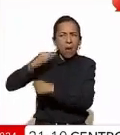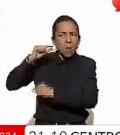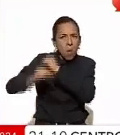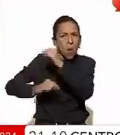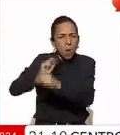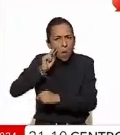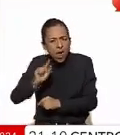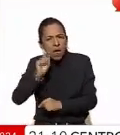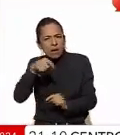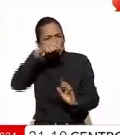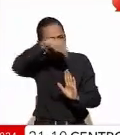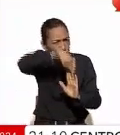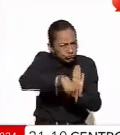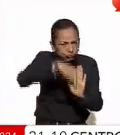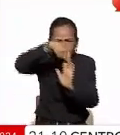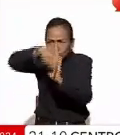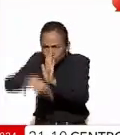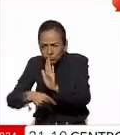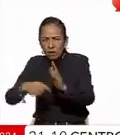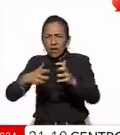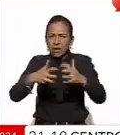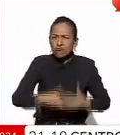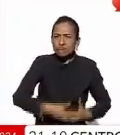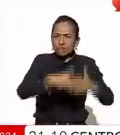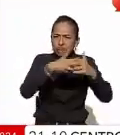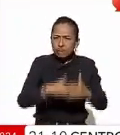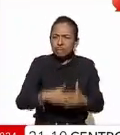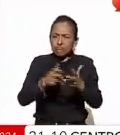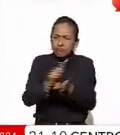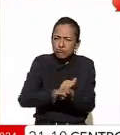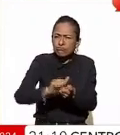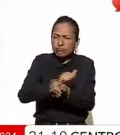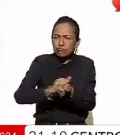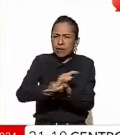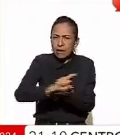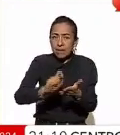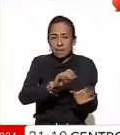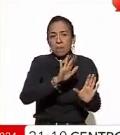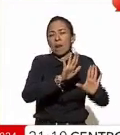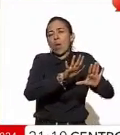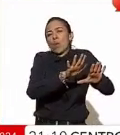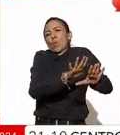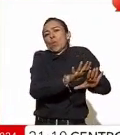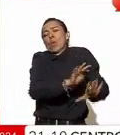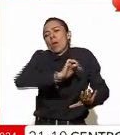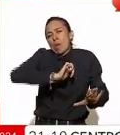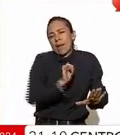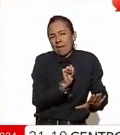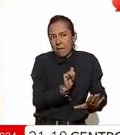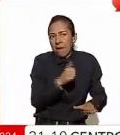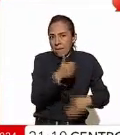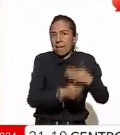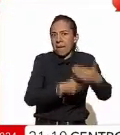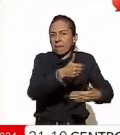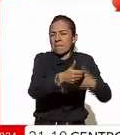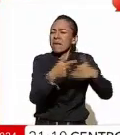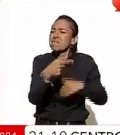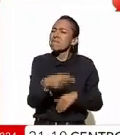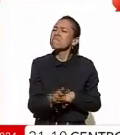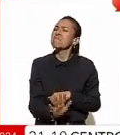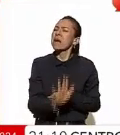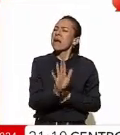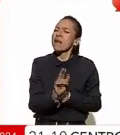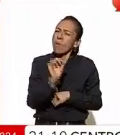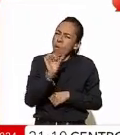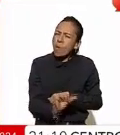de exploración, de producción, de refinación, incluso en reservas, ¿no? Sí. Pero parecería, por lo que hoy estamos viendo con